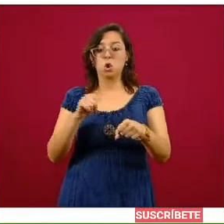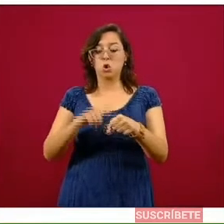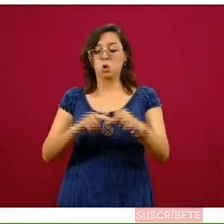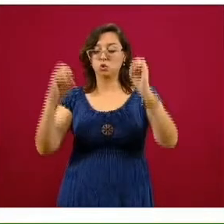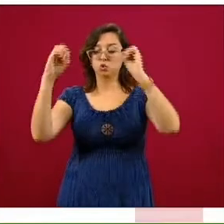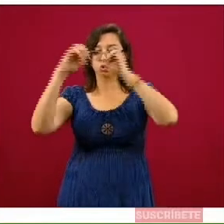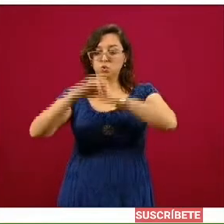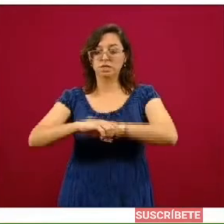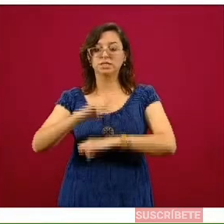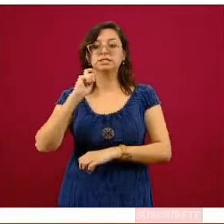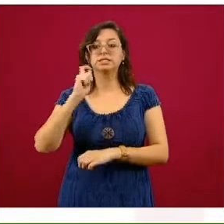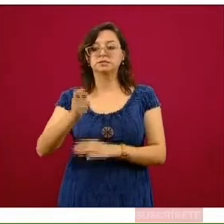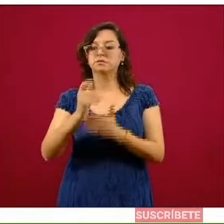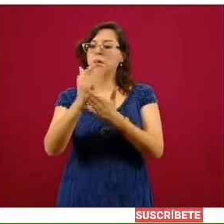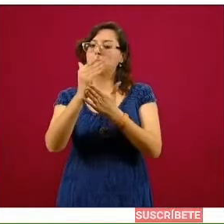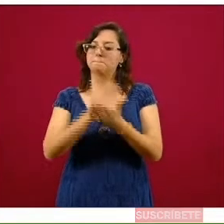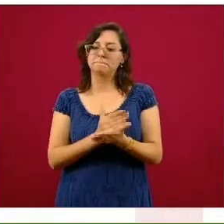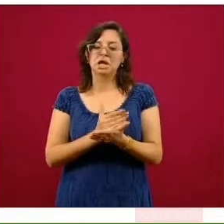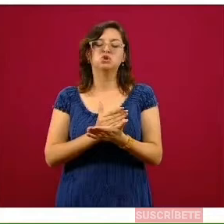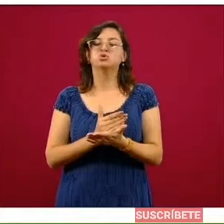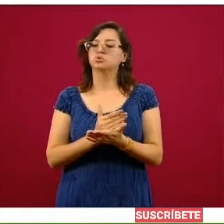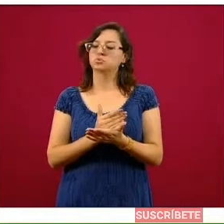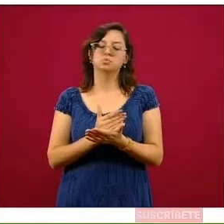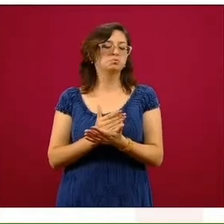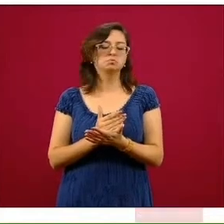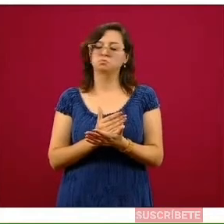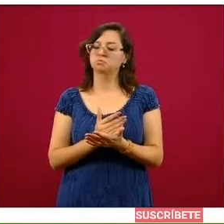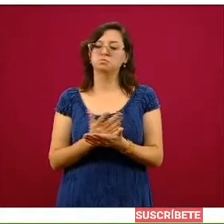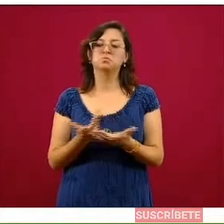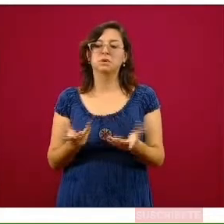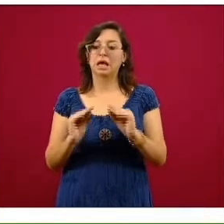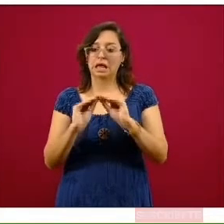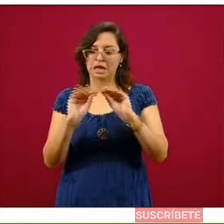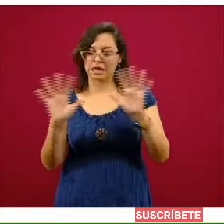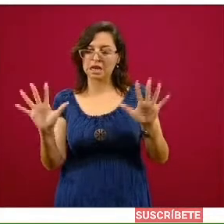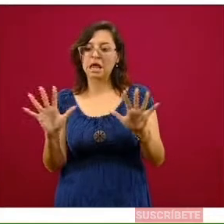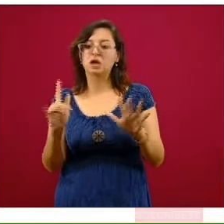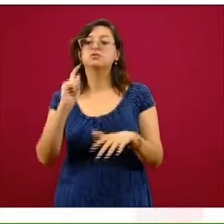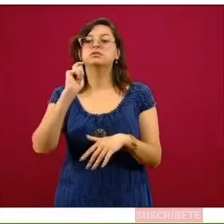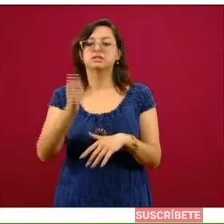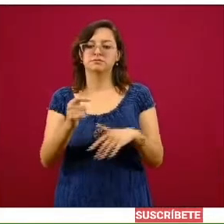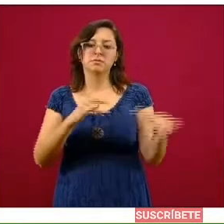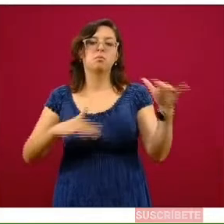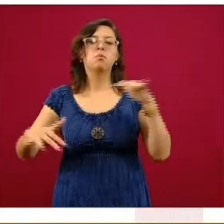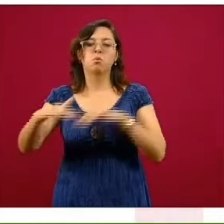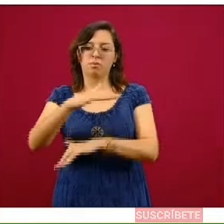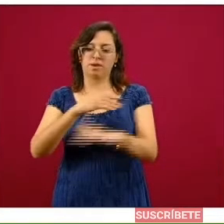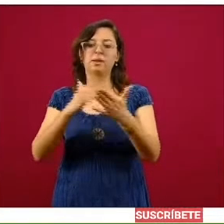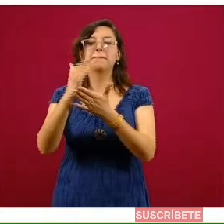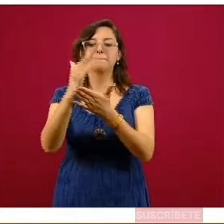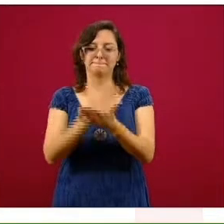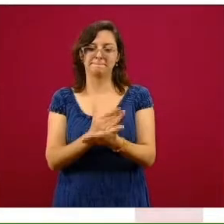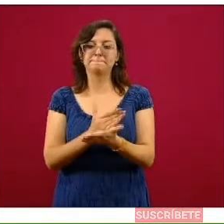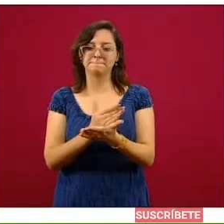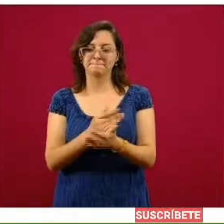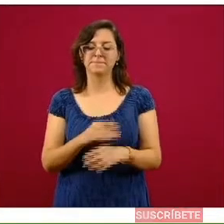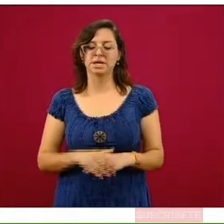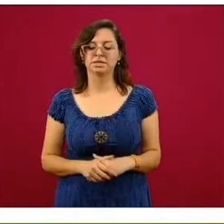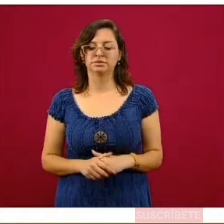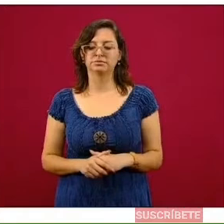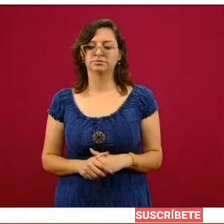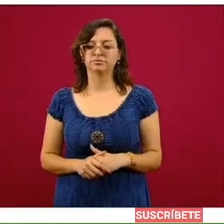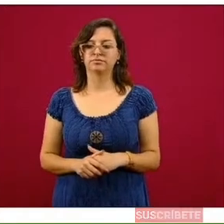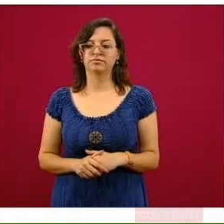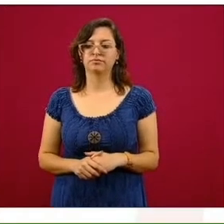decir que se logró disminuir menos la movilidad. Los colores claros, que están en el medio más o menos, es cuando más se logró